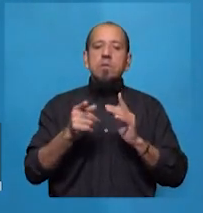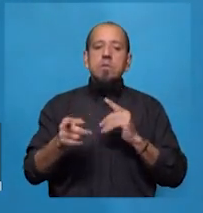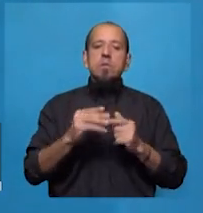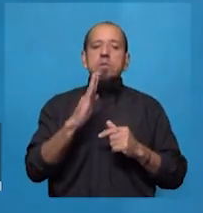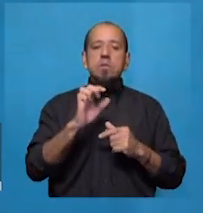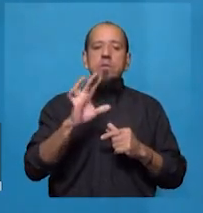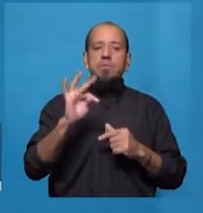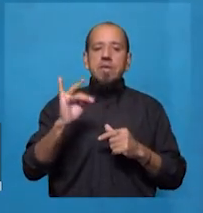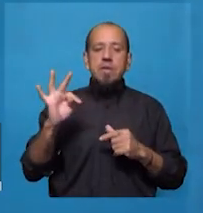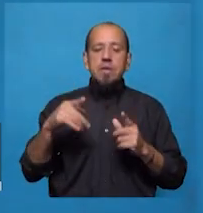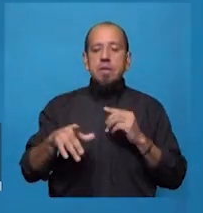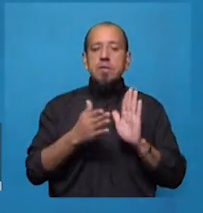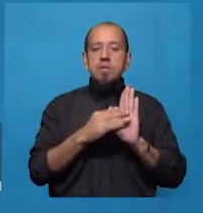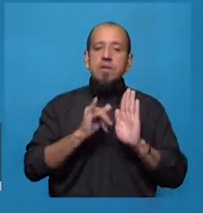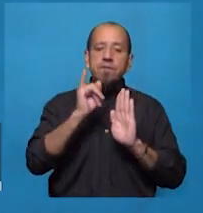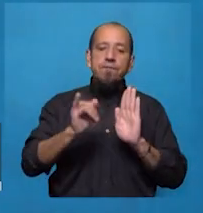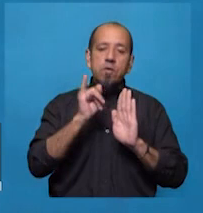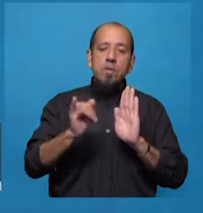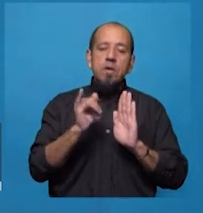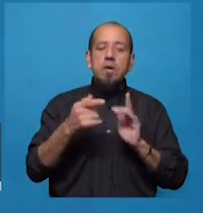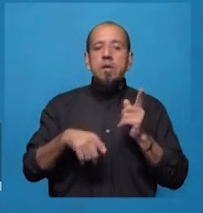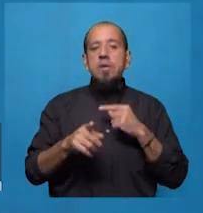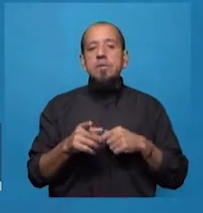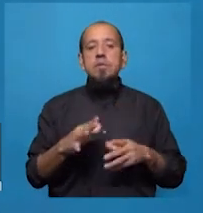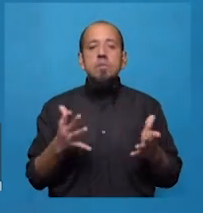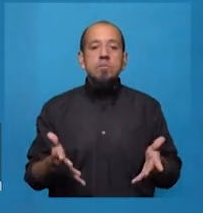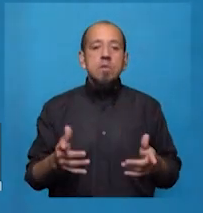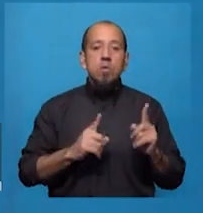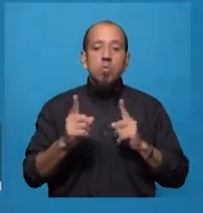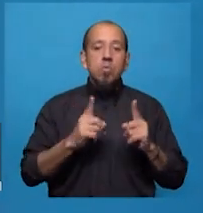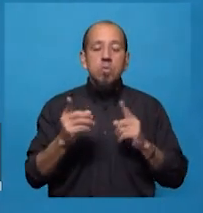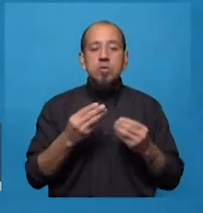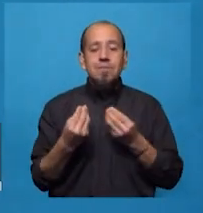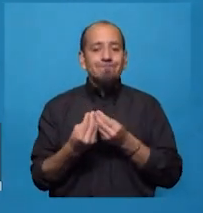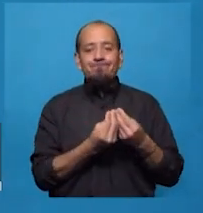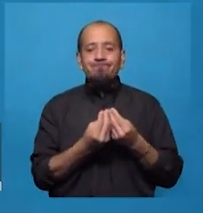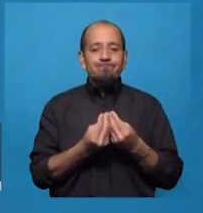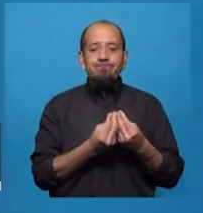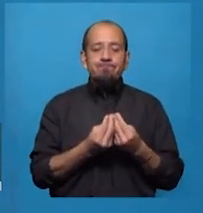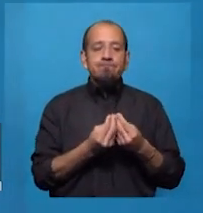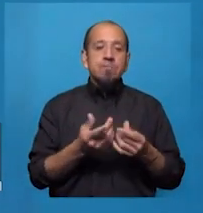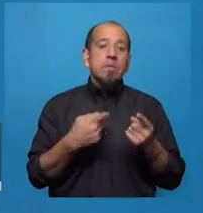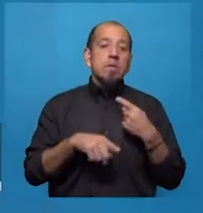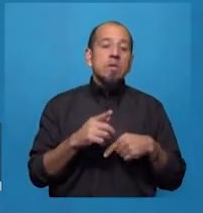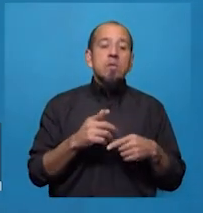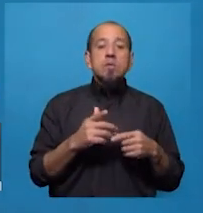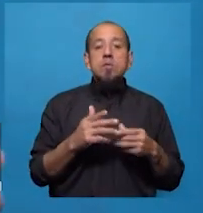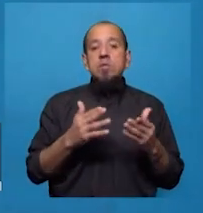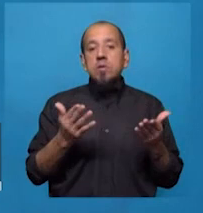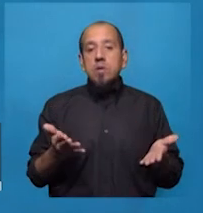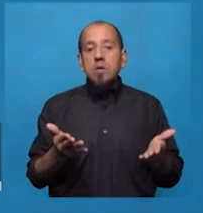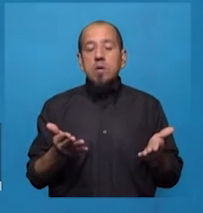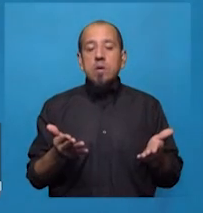petit con respecto a algunos establecimientos que ya están plenamente colapsados y que evidentemente que